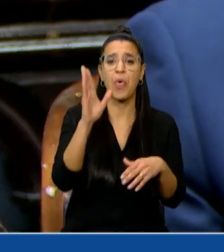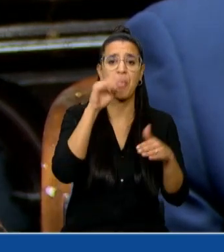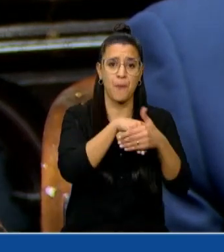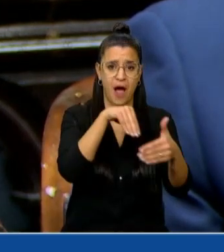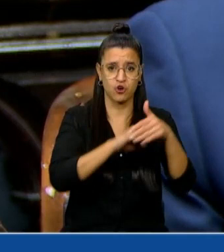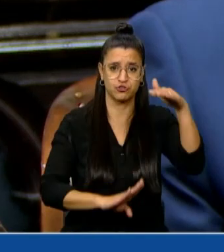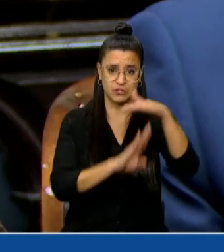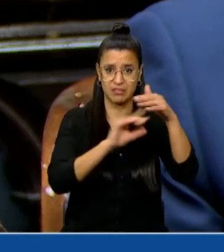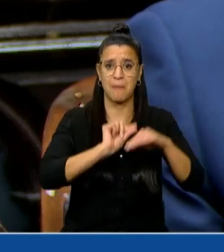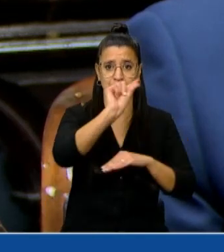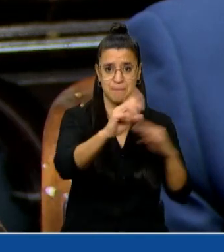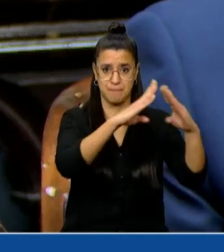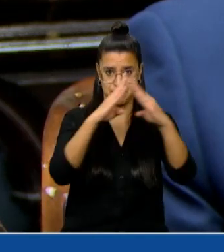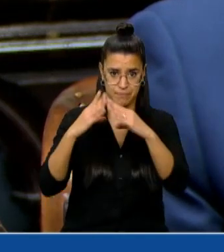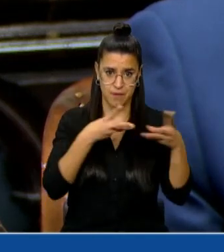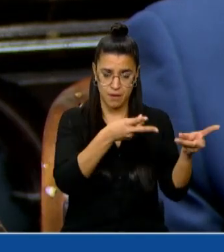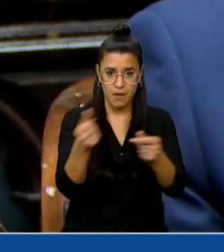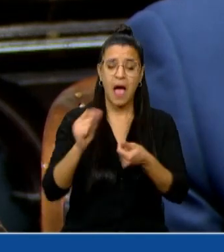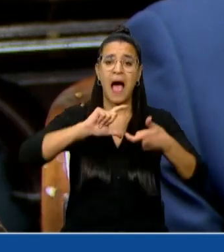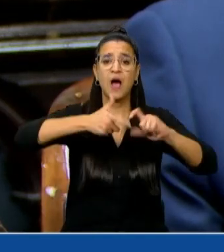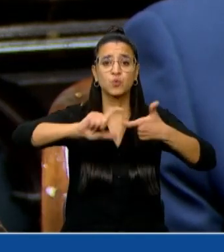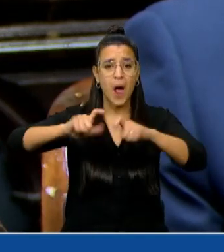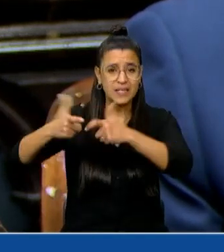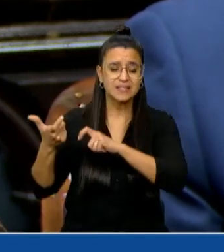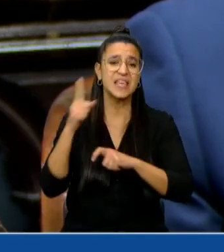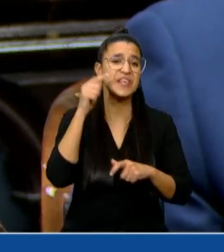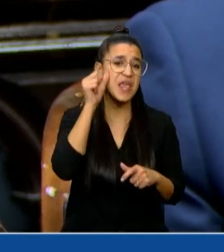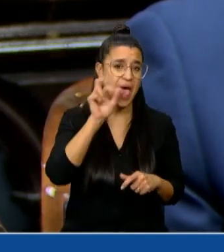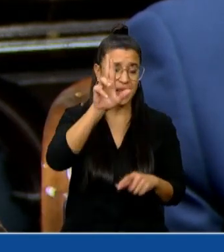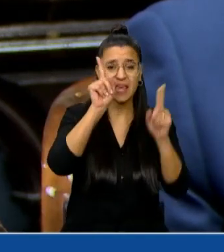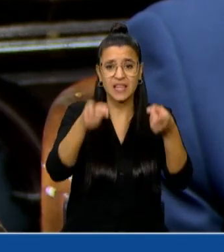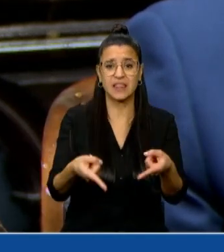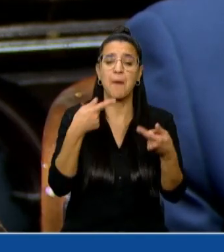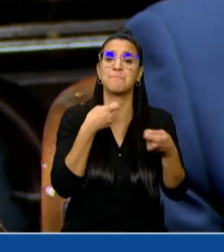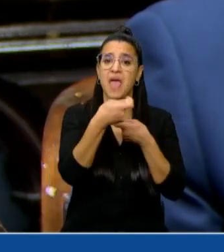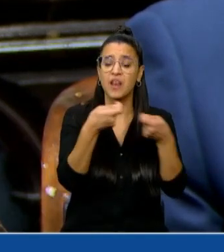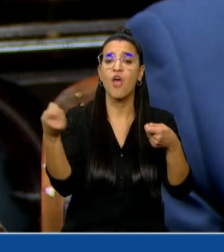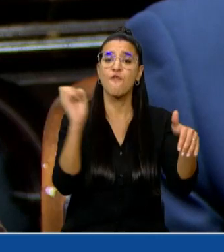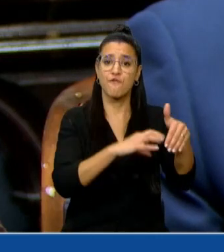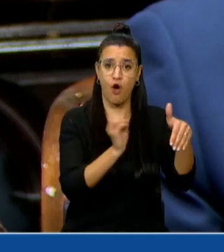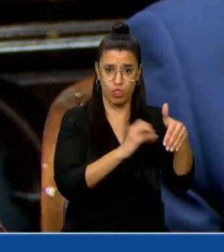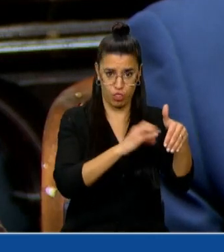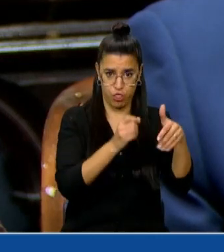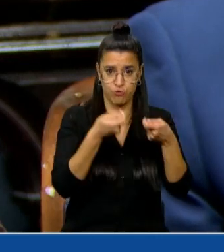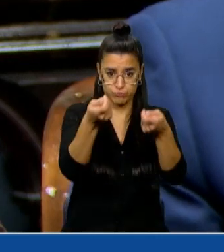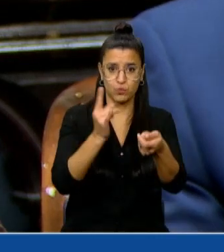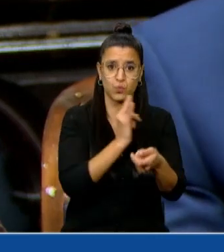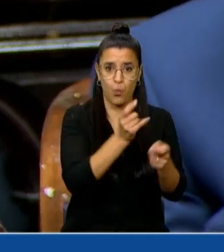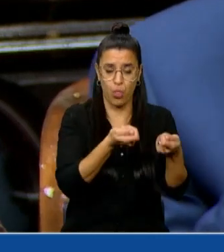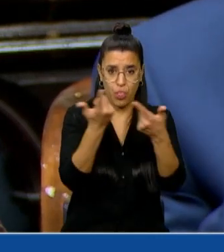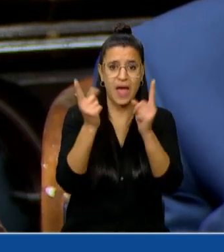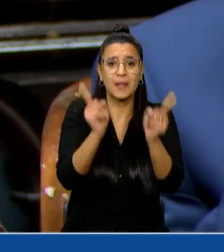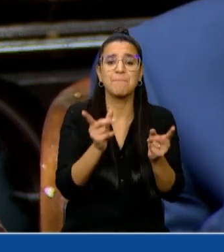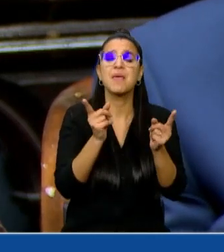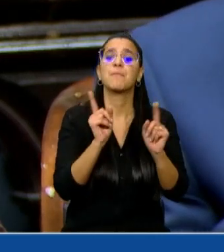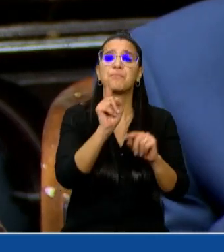líneas de crédito hipotecario con actualización según el IAR y cobertura en los servicios del fondo fiduciario e integrar al